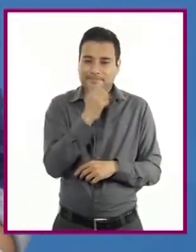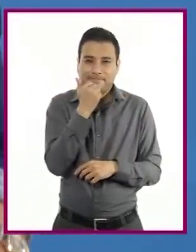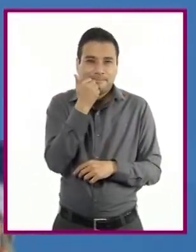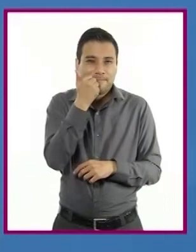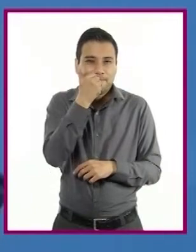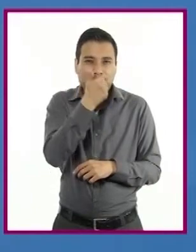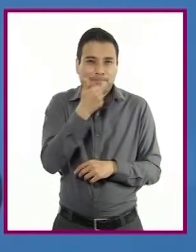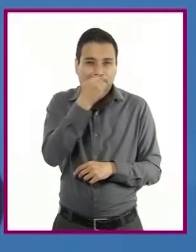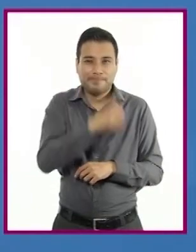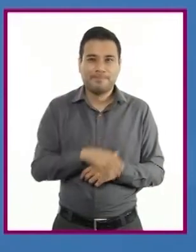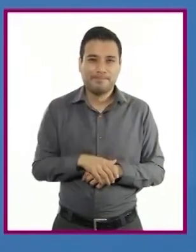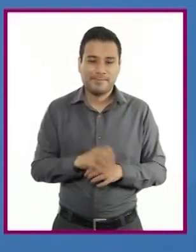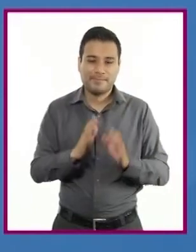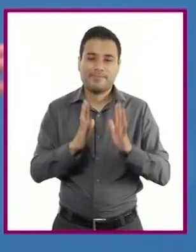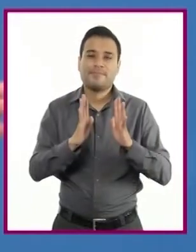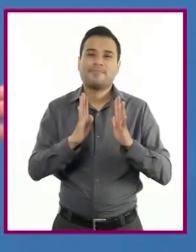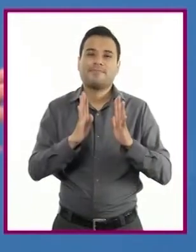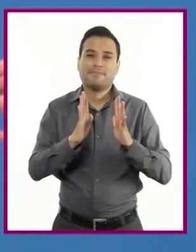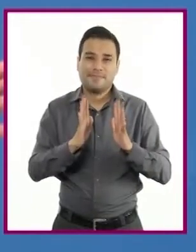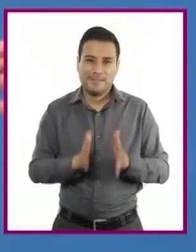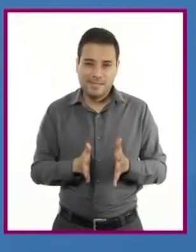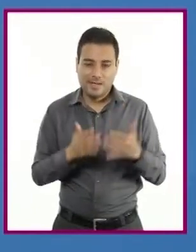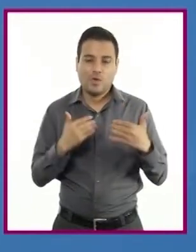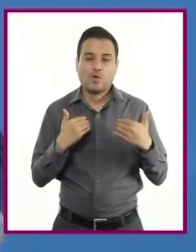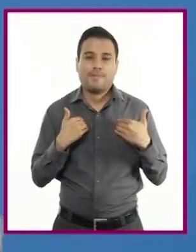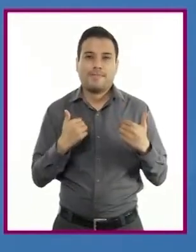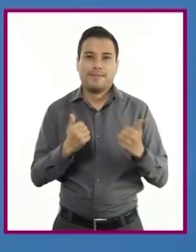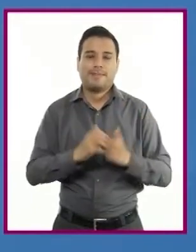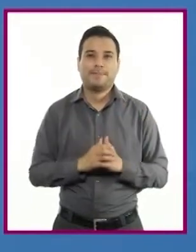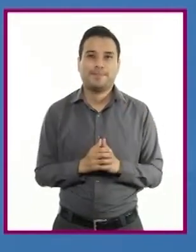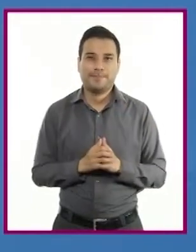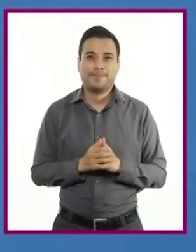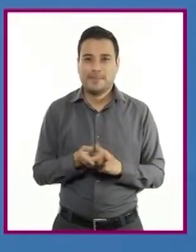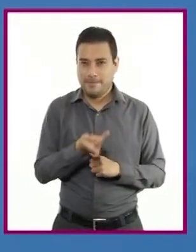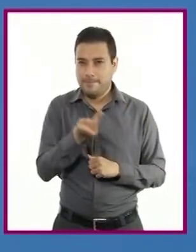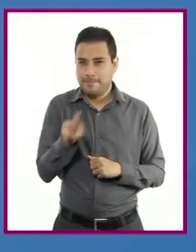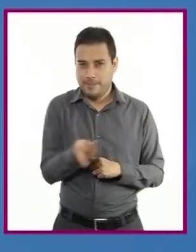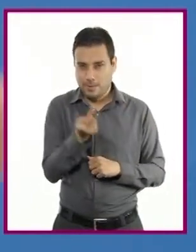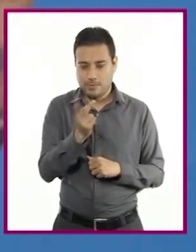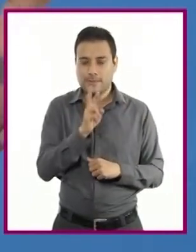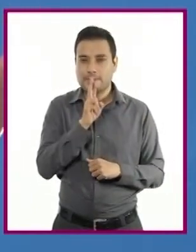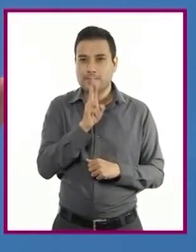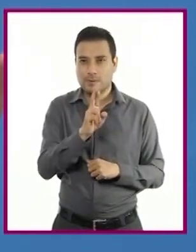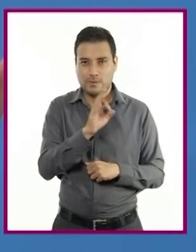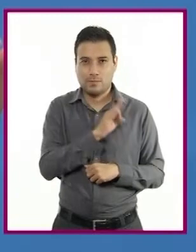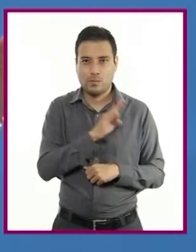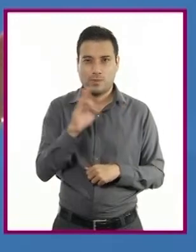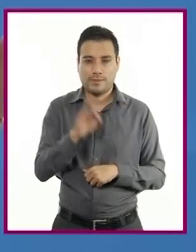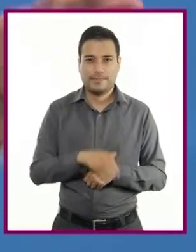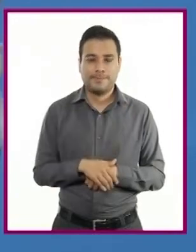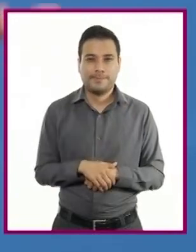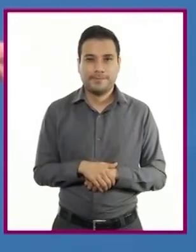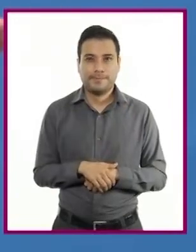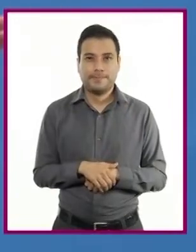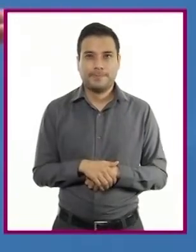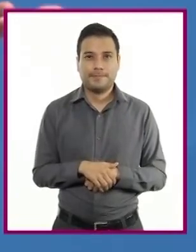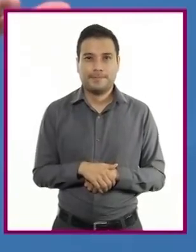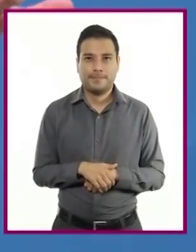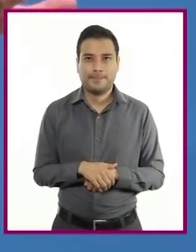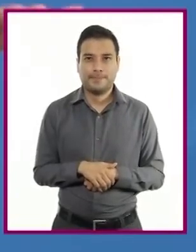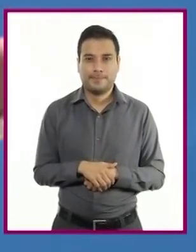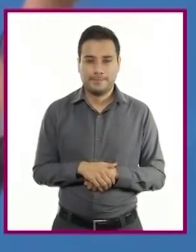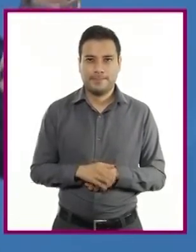desde casa tendrán más elementos para responder a la pregunta inicial. ¿Cuál es la diferencia entre el